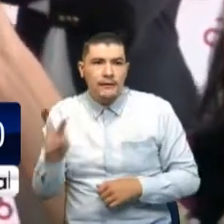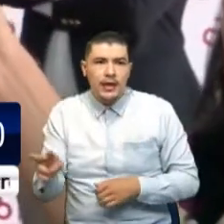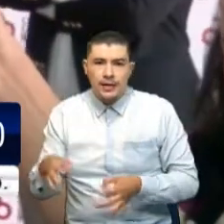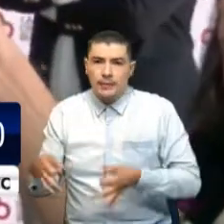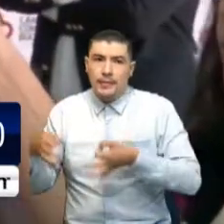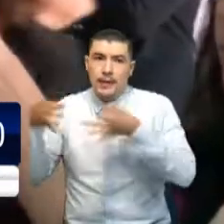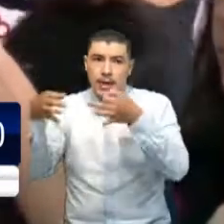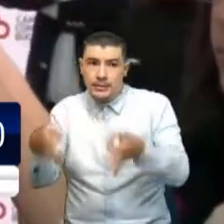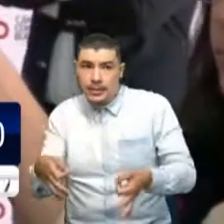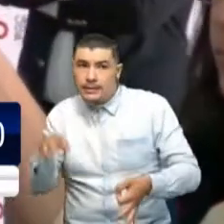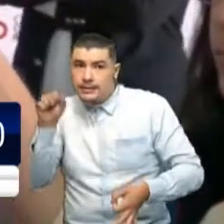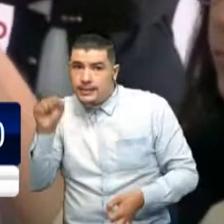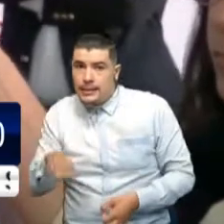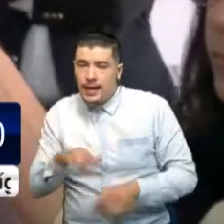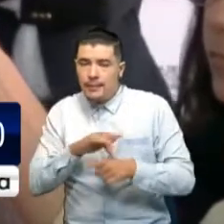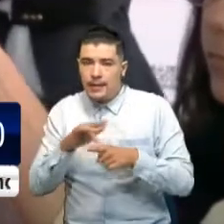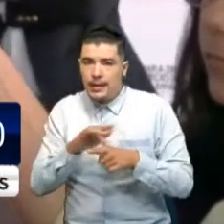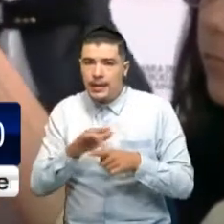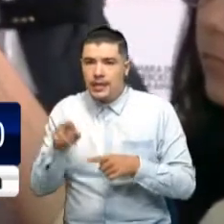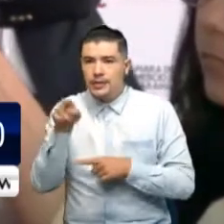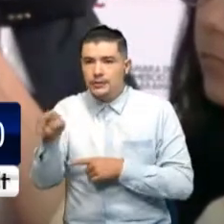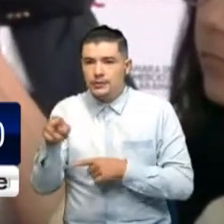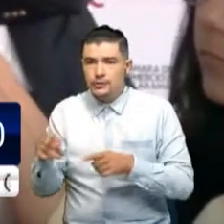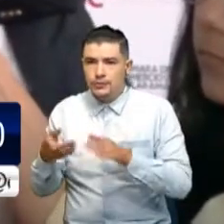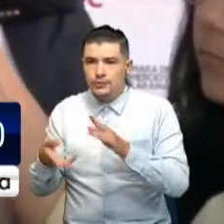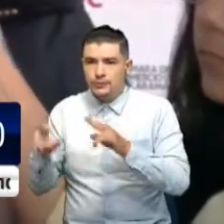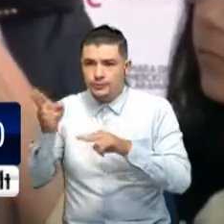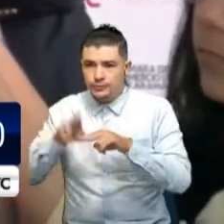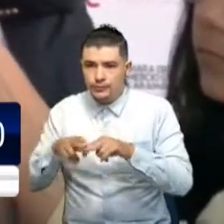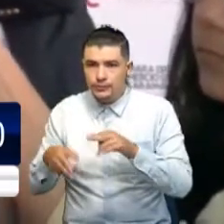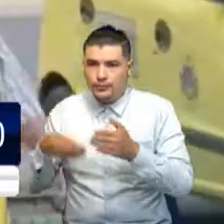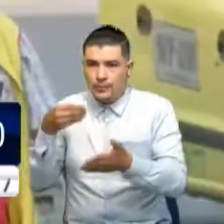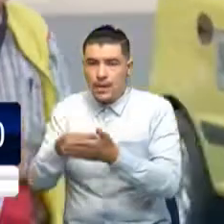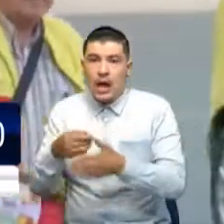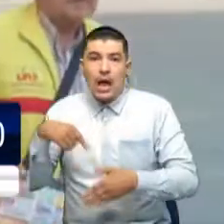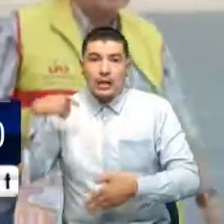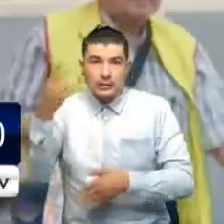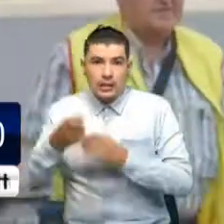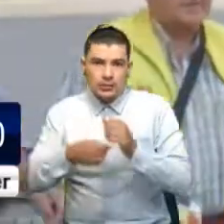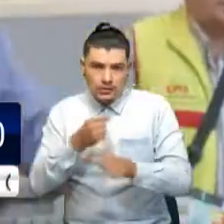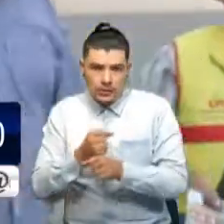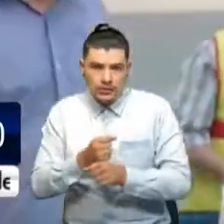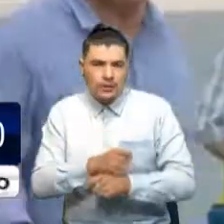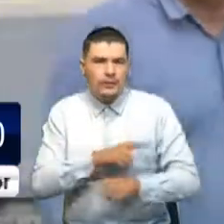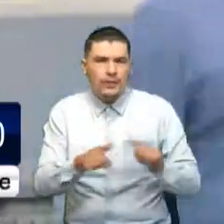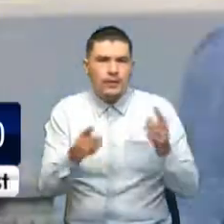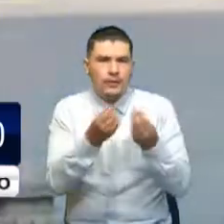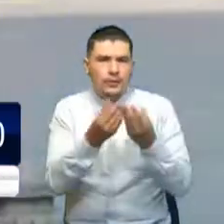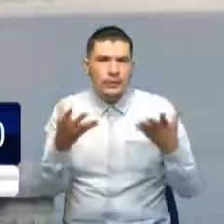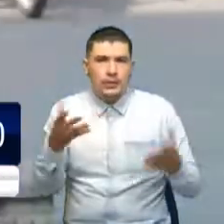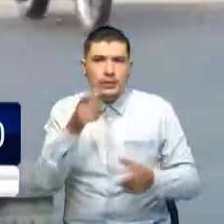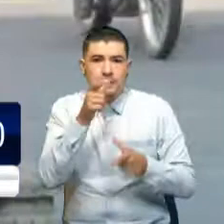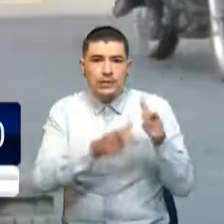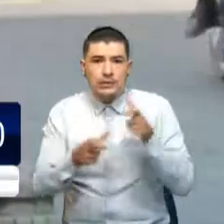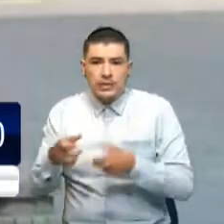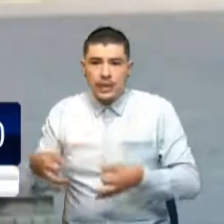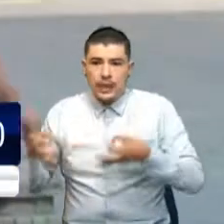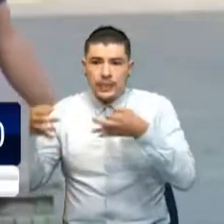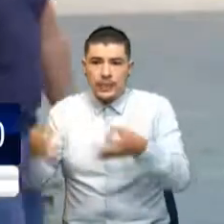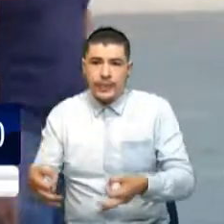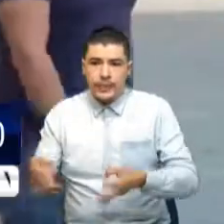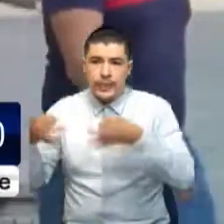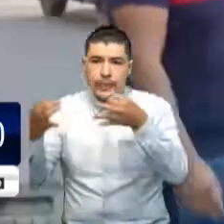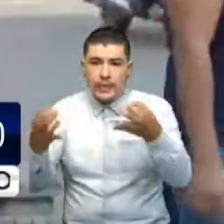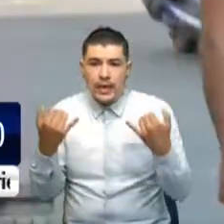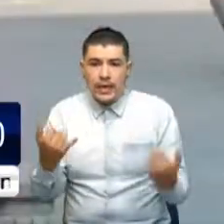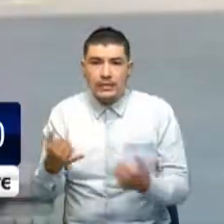aplazar la aplicación de los avalúos hasta el próximo año. Para muchas personas el suspender el avalúo por este